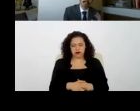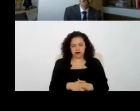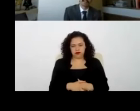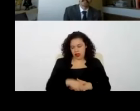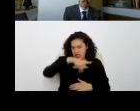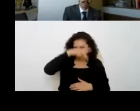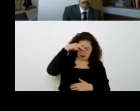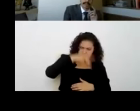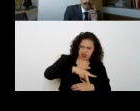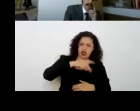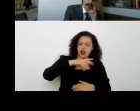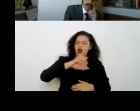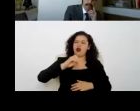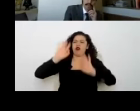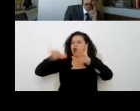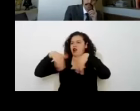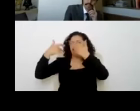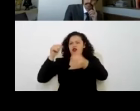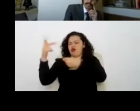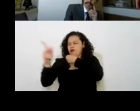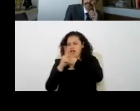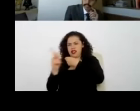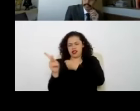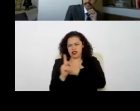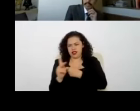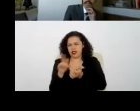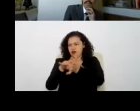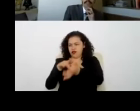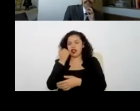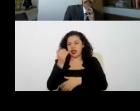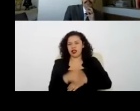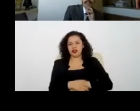México como en el extranjero.